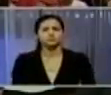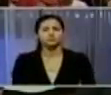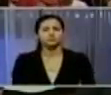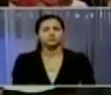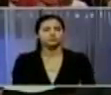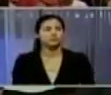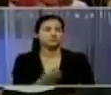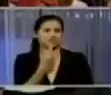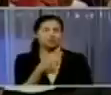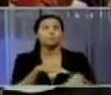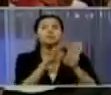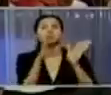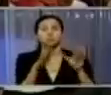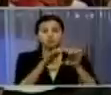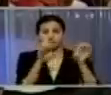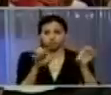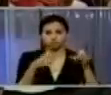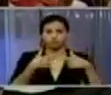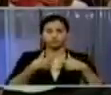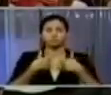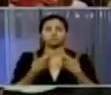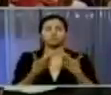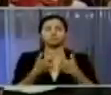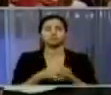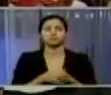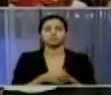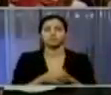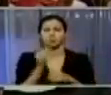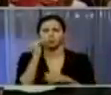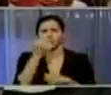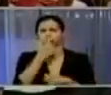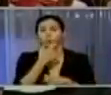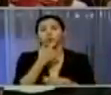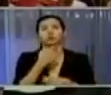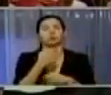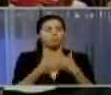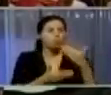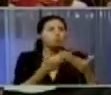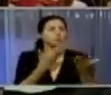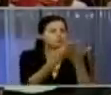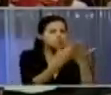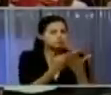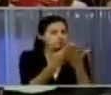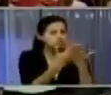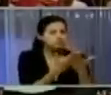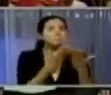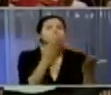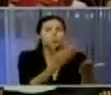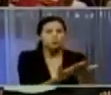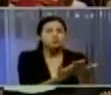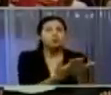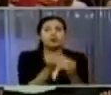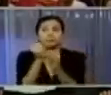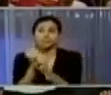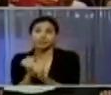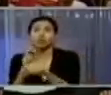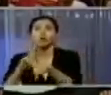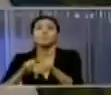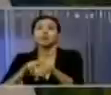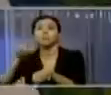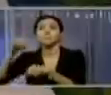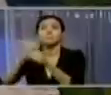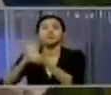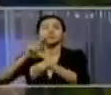ministro de Educación que las vayamos procesando. Me están esperando los médicos. Creo